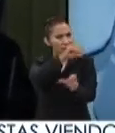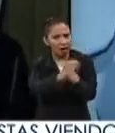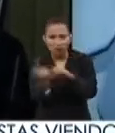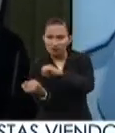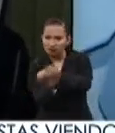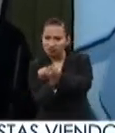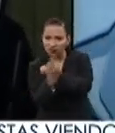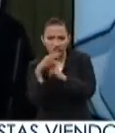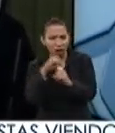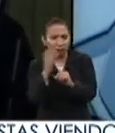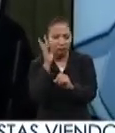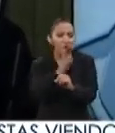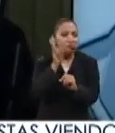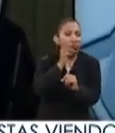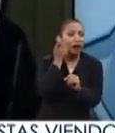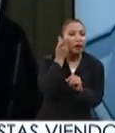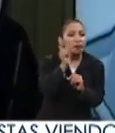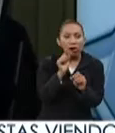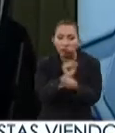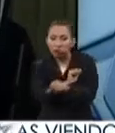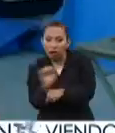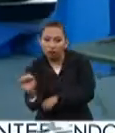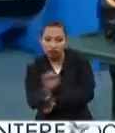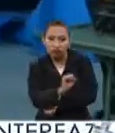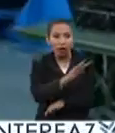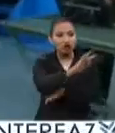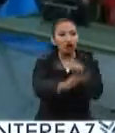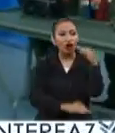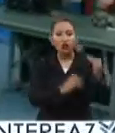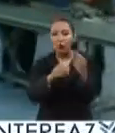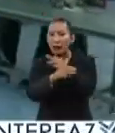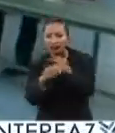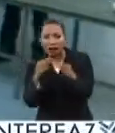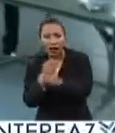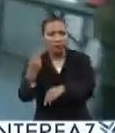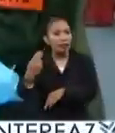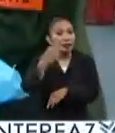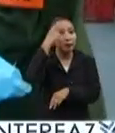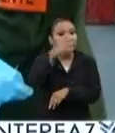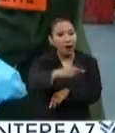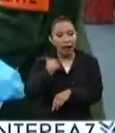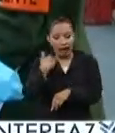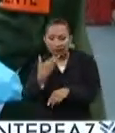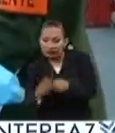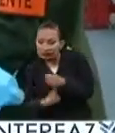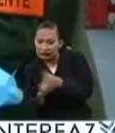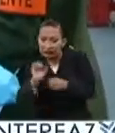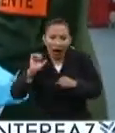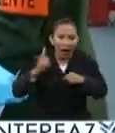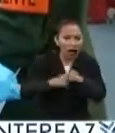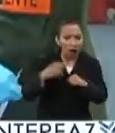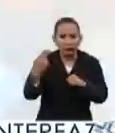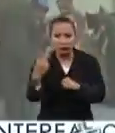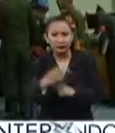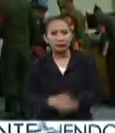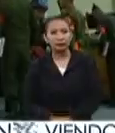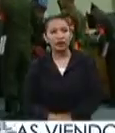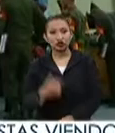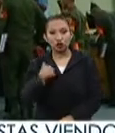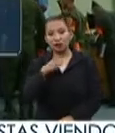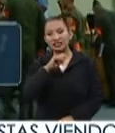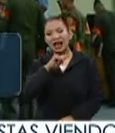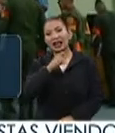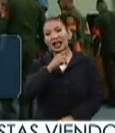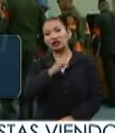completamente equipados, simuladores virtuales de manejo y todas las herramientas necesarias para poder resolver cualquier tipo de necesidad. Soy el